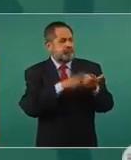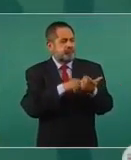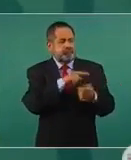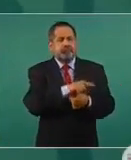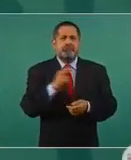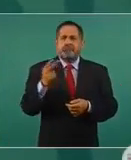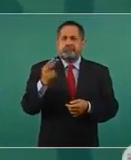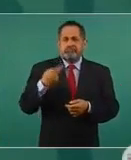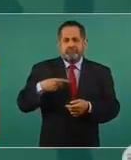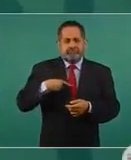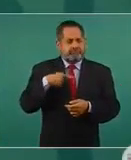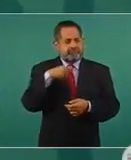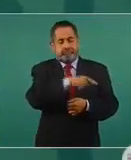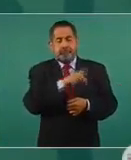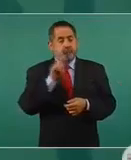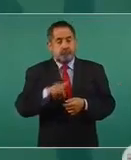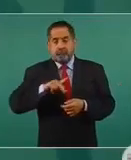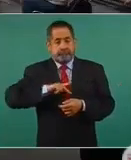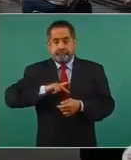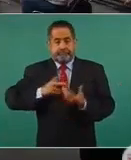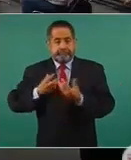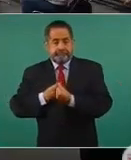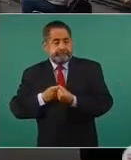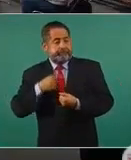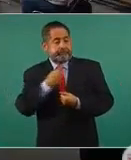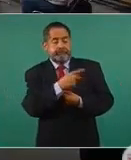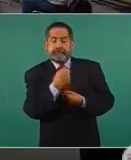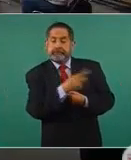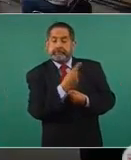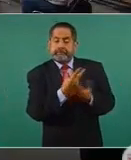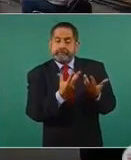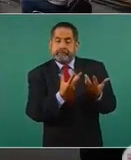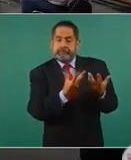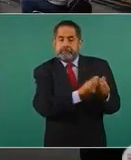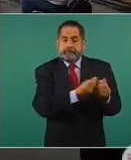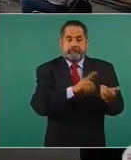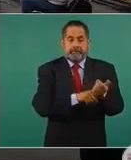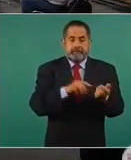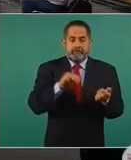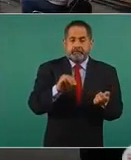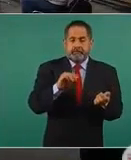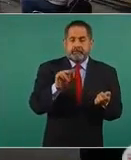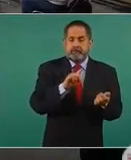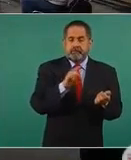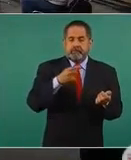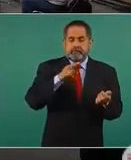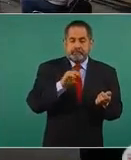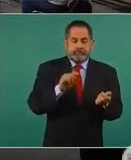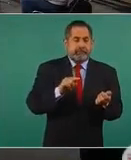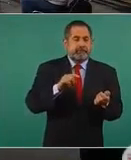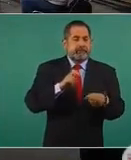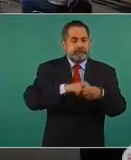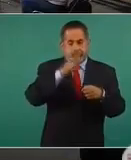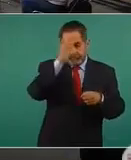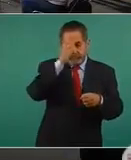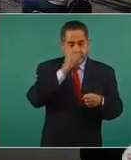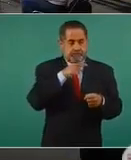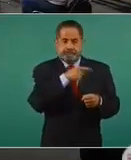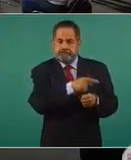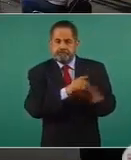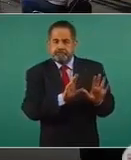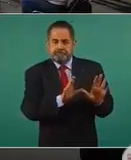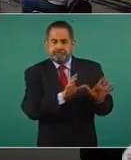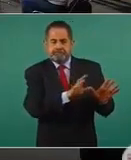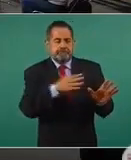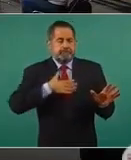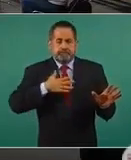elementos que pertenecían al regimiento de Musquis, Coahuila. Era la fuerza